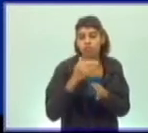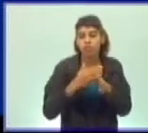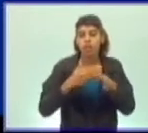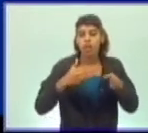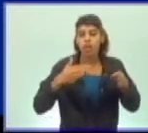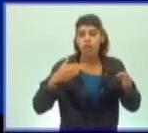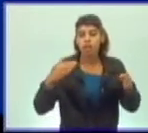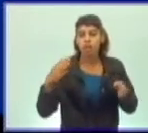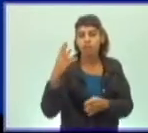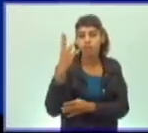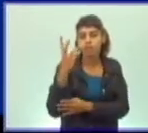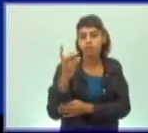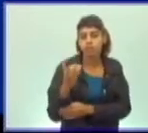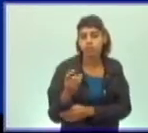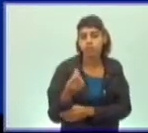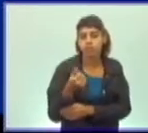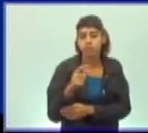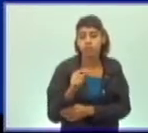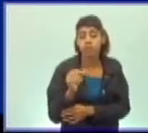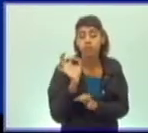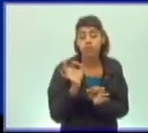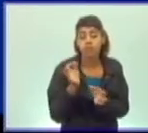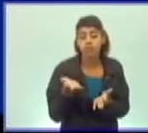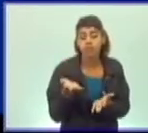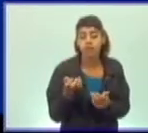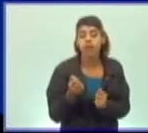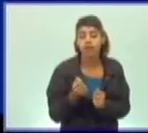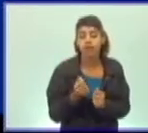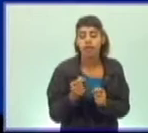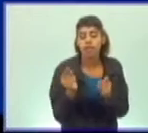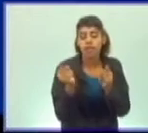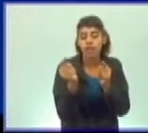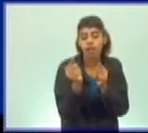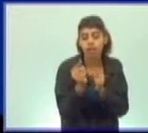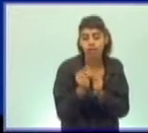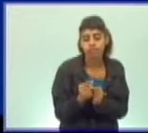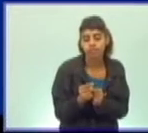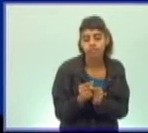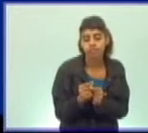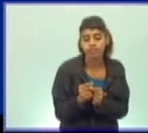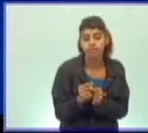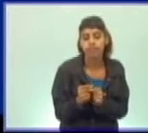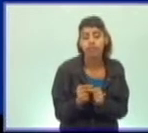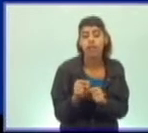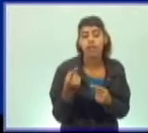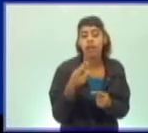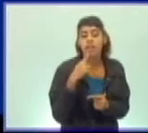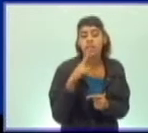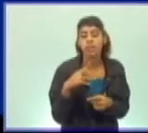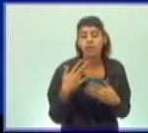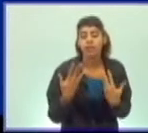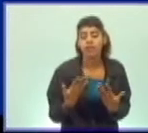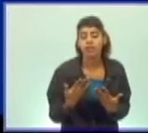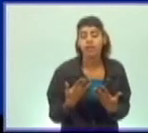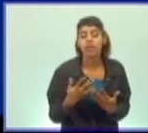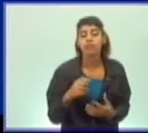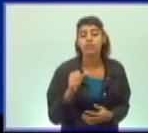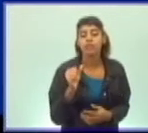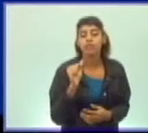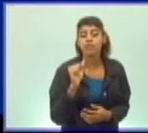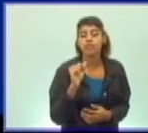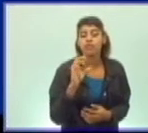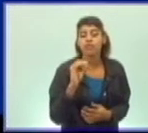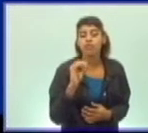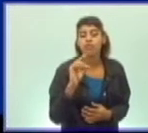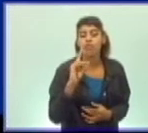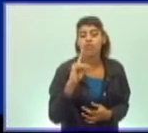atómico? El tamaño del átomo en un periodo disminuye. Por tanto, ¿cuál es nuestra respuesta? Que el sodio es el elemento